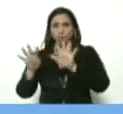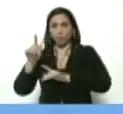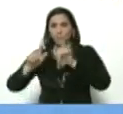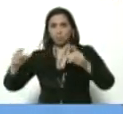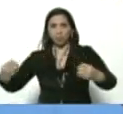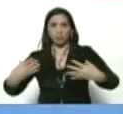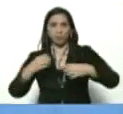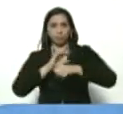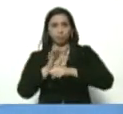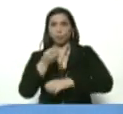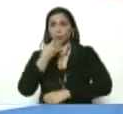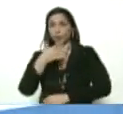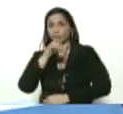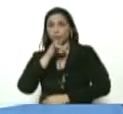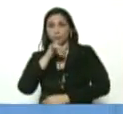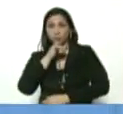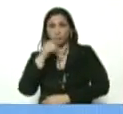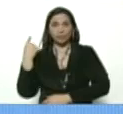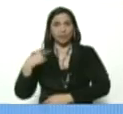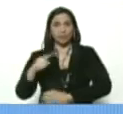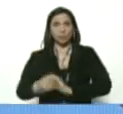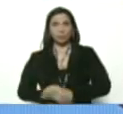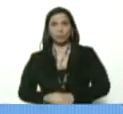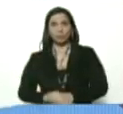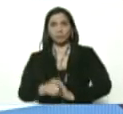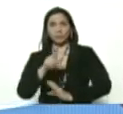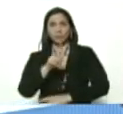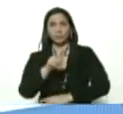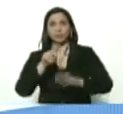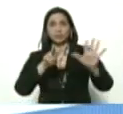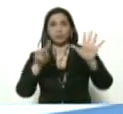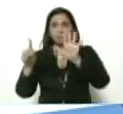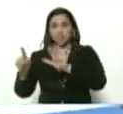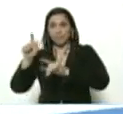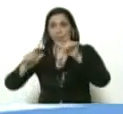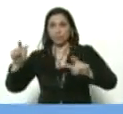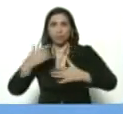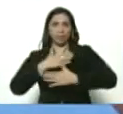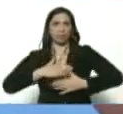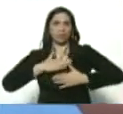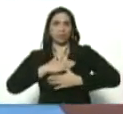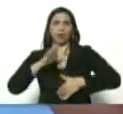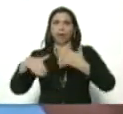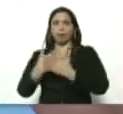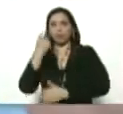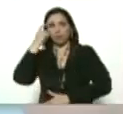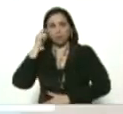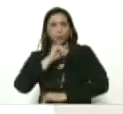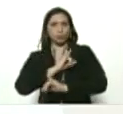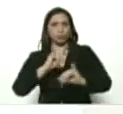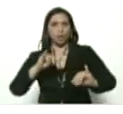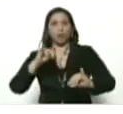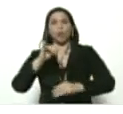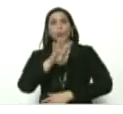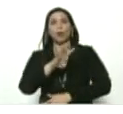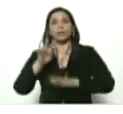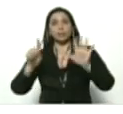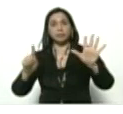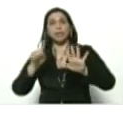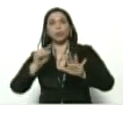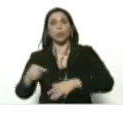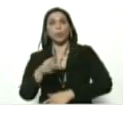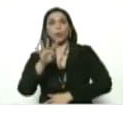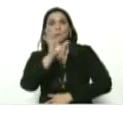una buena noticia es que tenemos 176 pacientes recuperados al día de hoy 46 4 %